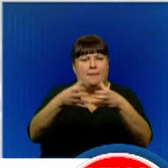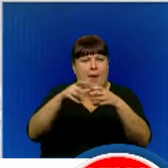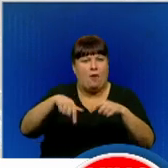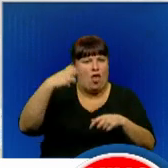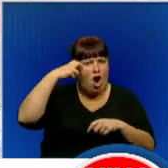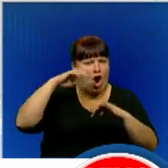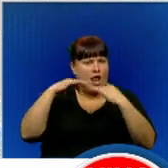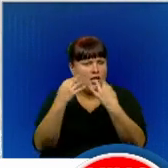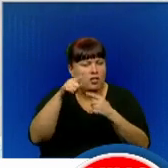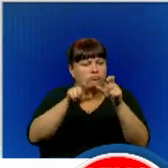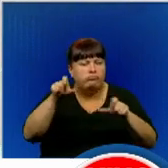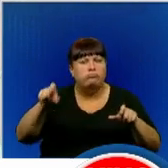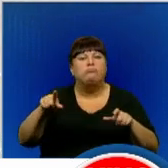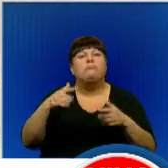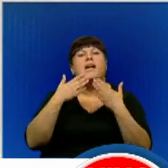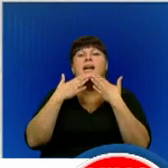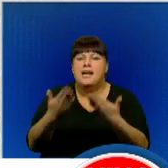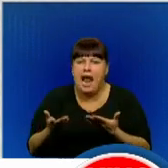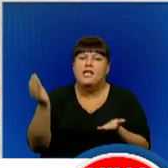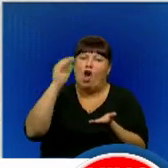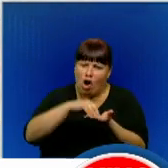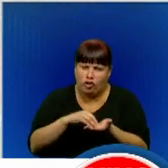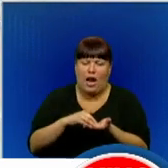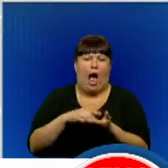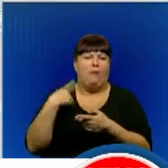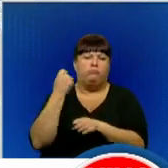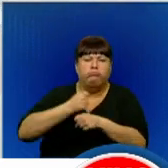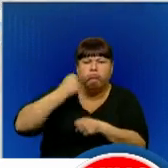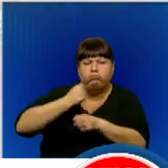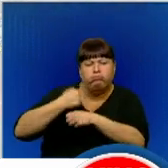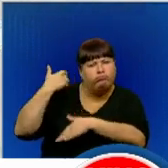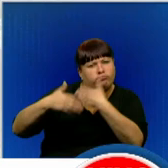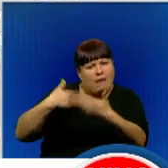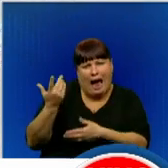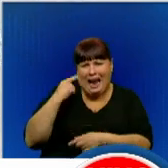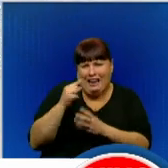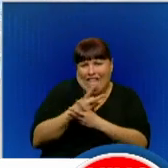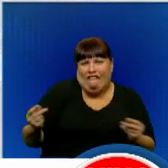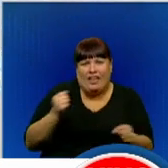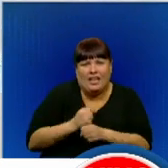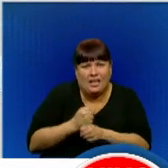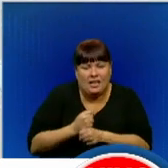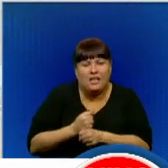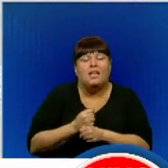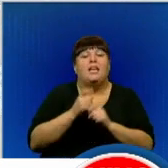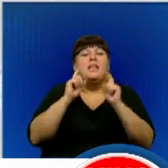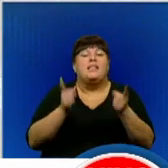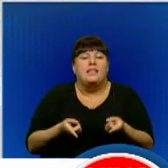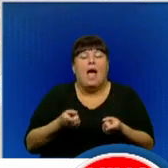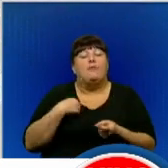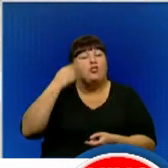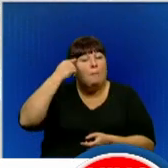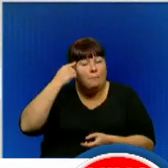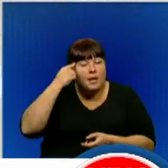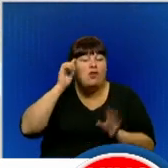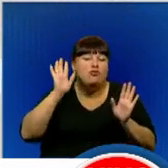congreso así que les agradezco nuevamente todo lo que hemos estado trabajando hasta hace un ratito y creo que